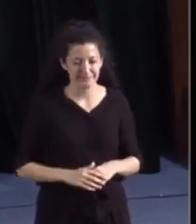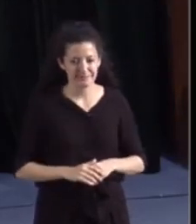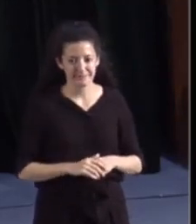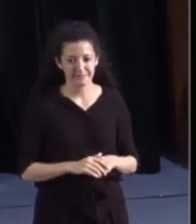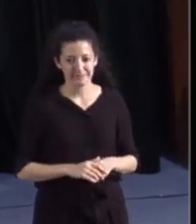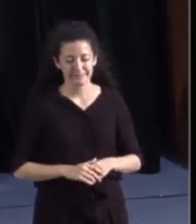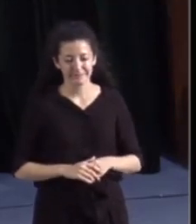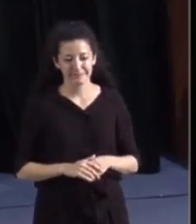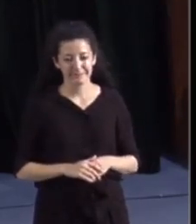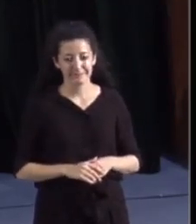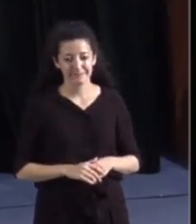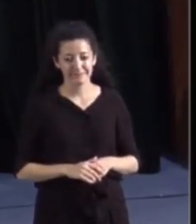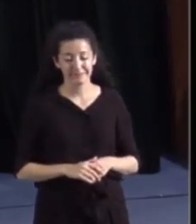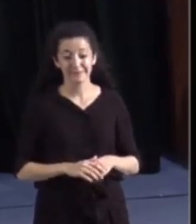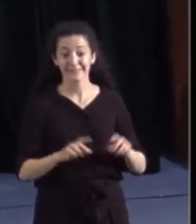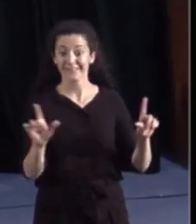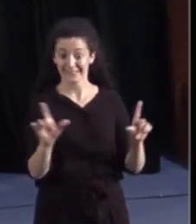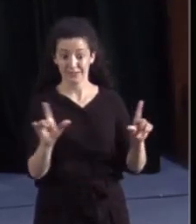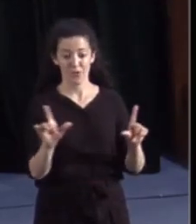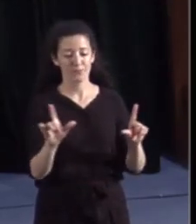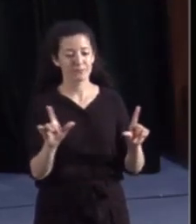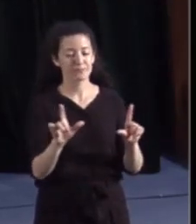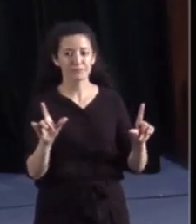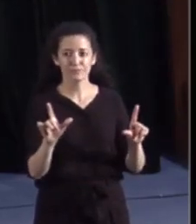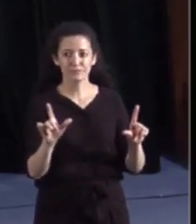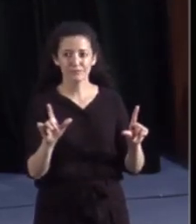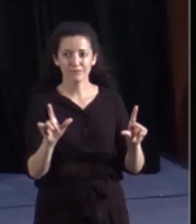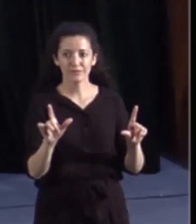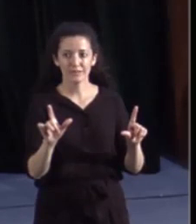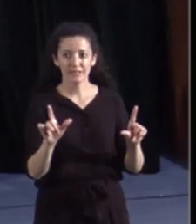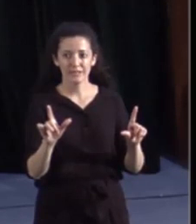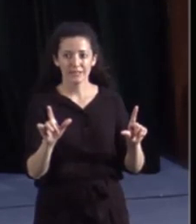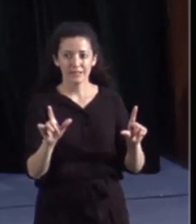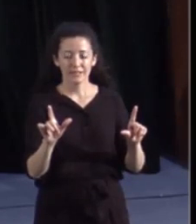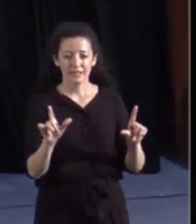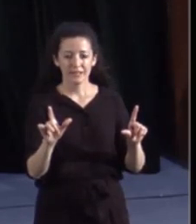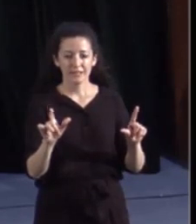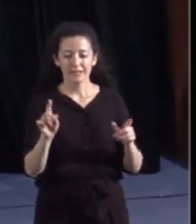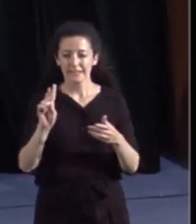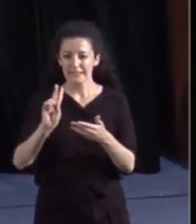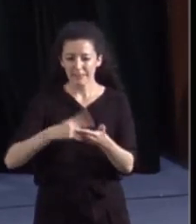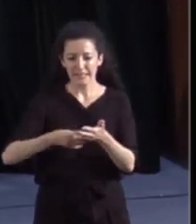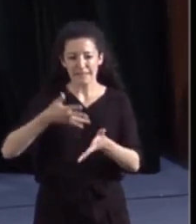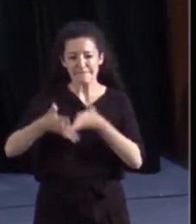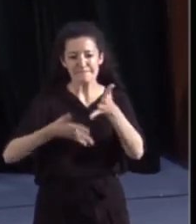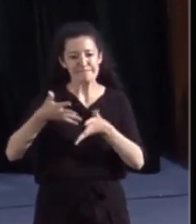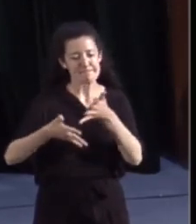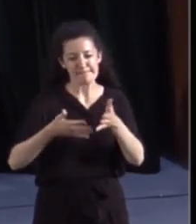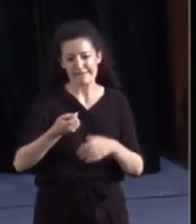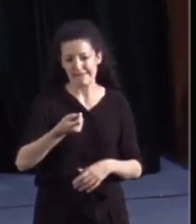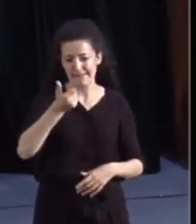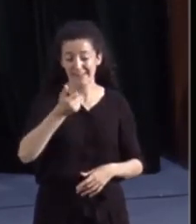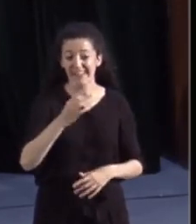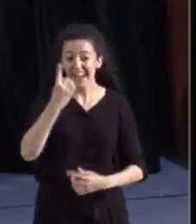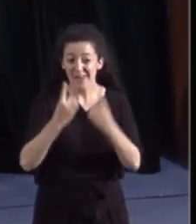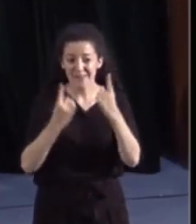interpretación de lengua de signos en televisión es escasa y además muchas veces no es muy buena a nivel de calidad de la inserción,